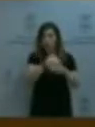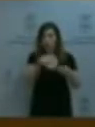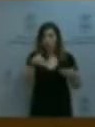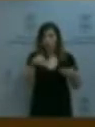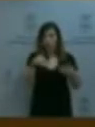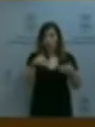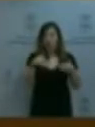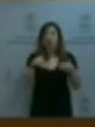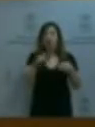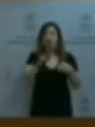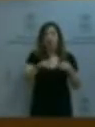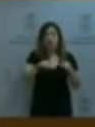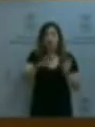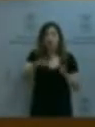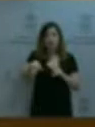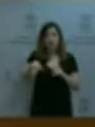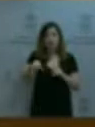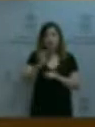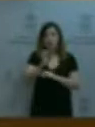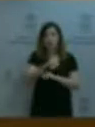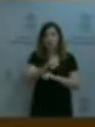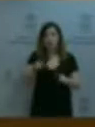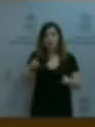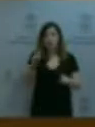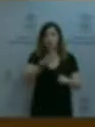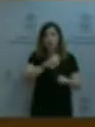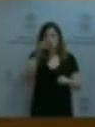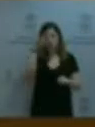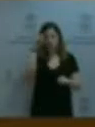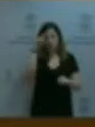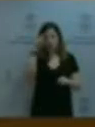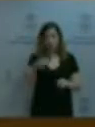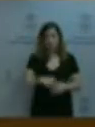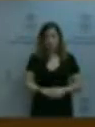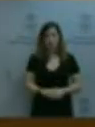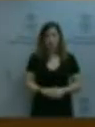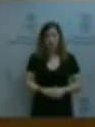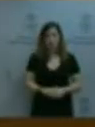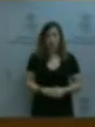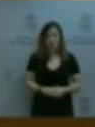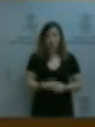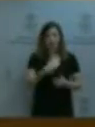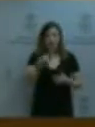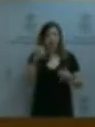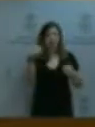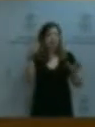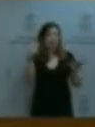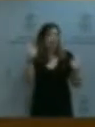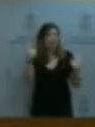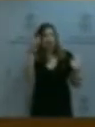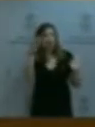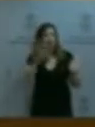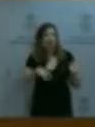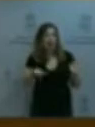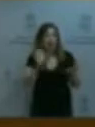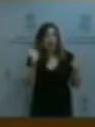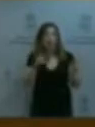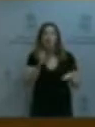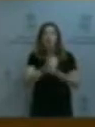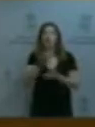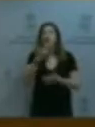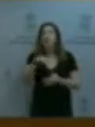señor Zapatero. También se quedaron por ahí. Y esos los pagó el Partido Popular en el 2012.